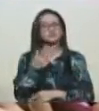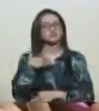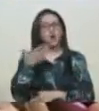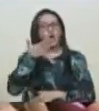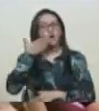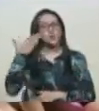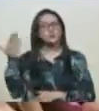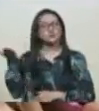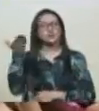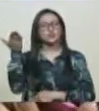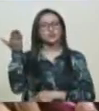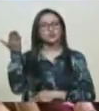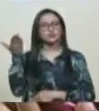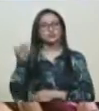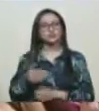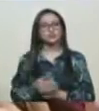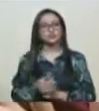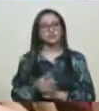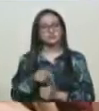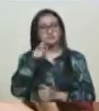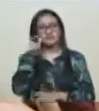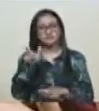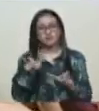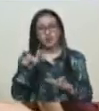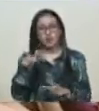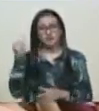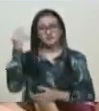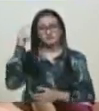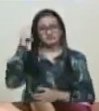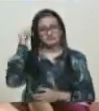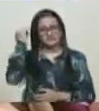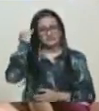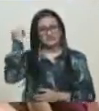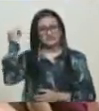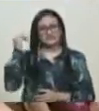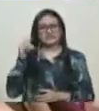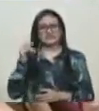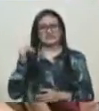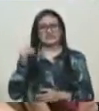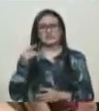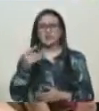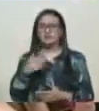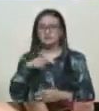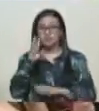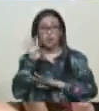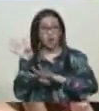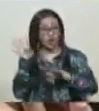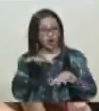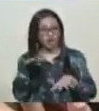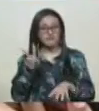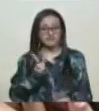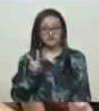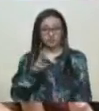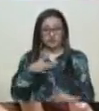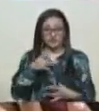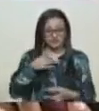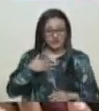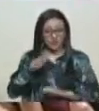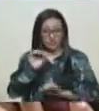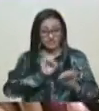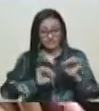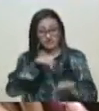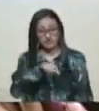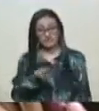que movimientos, personalidades, intelectuales del mundo entero posan su mirada sobre Venezuela, posan su interés para